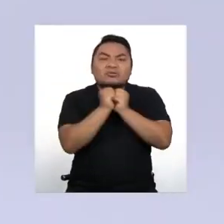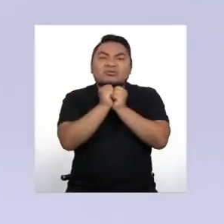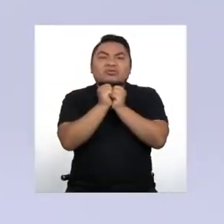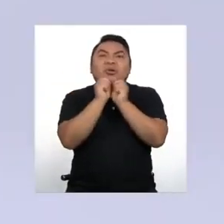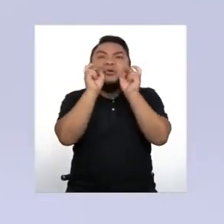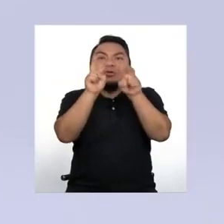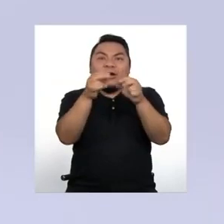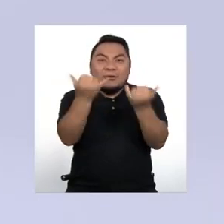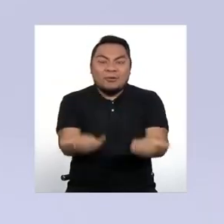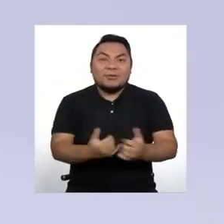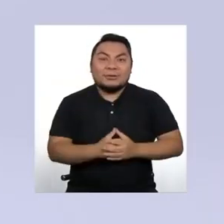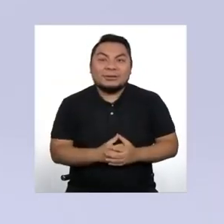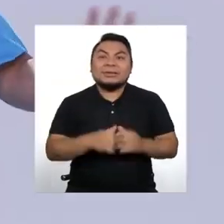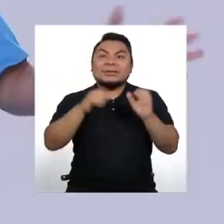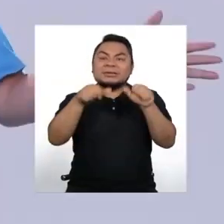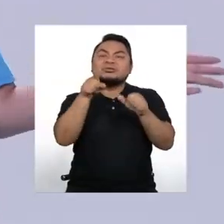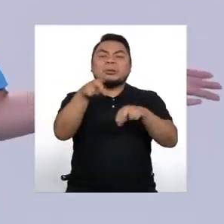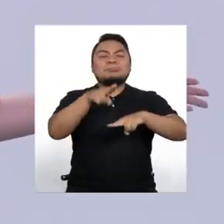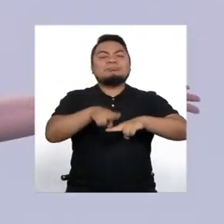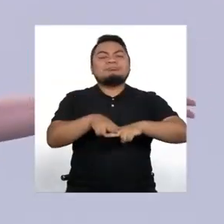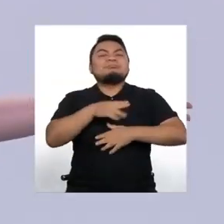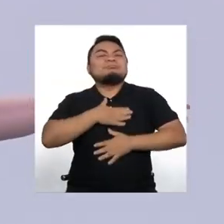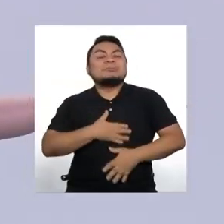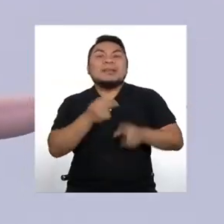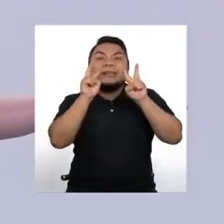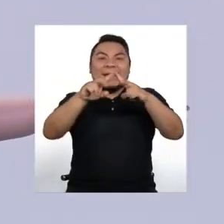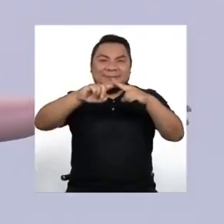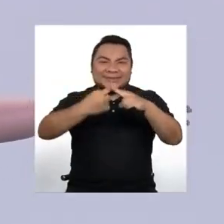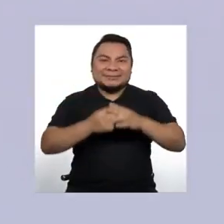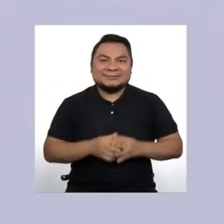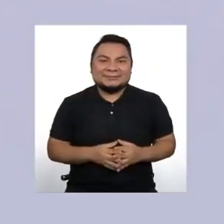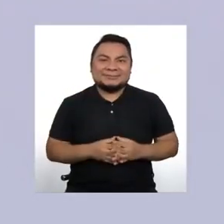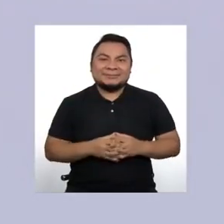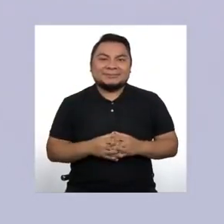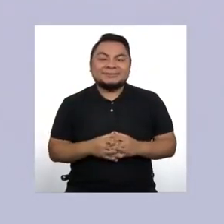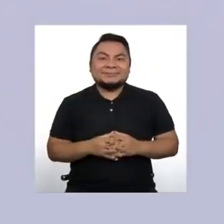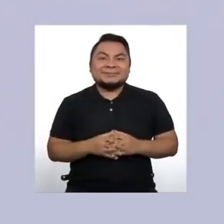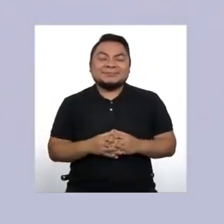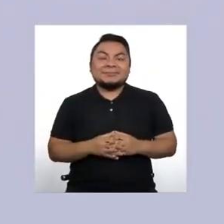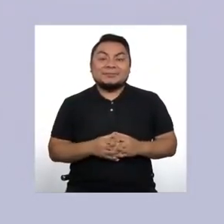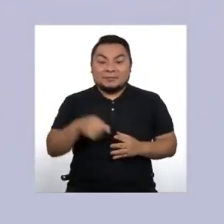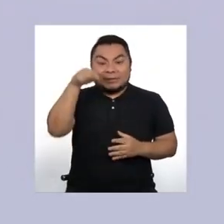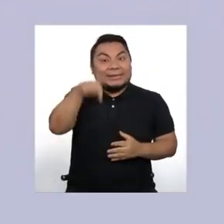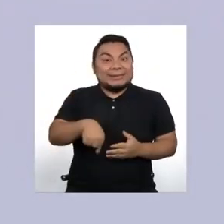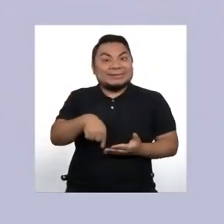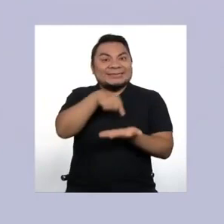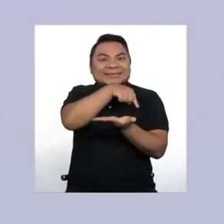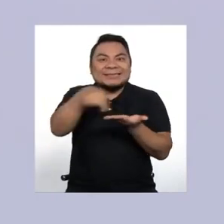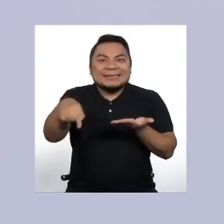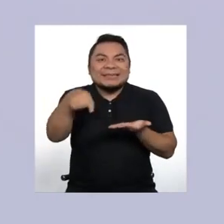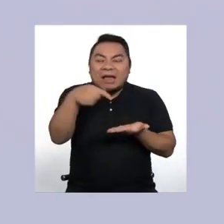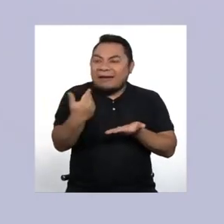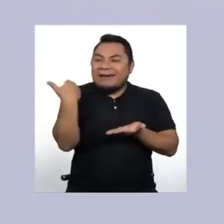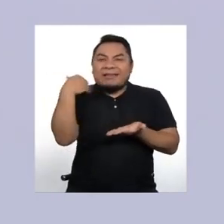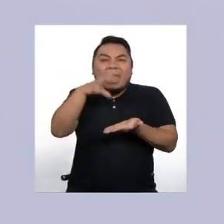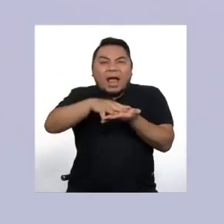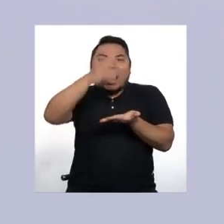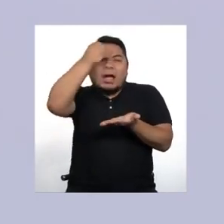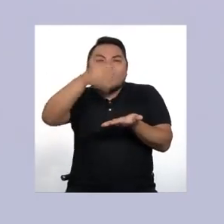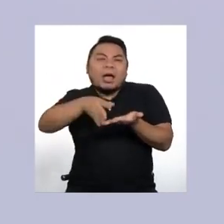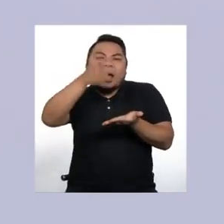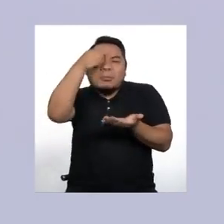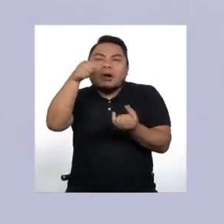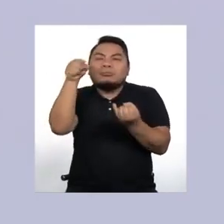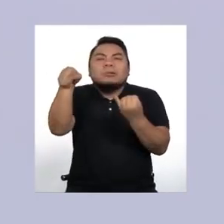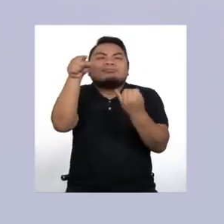Así que familias, acompañen a sus hijos e hijas, escúchenlos, respondan sus preguntas, canten y jueguen con